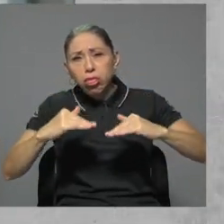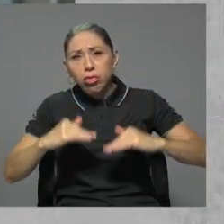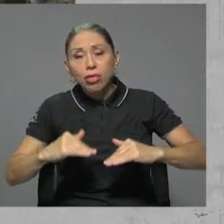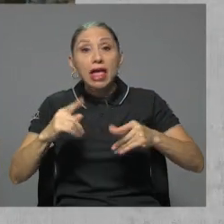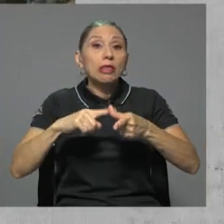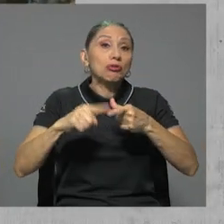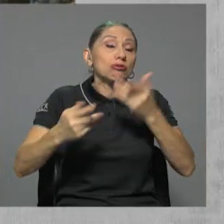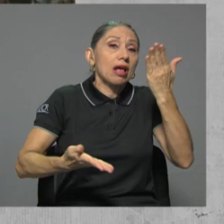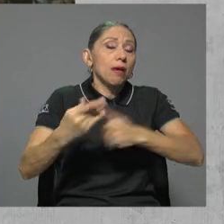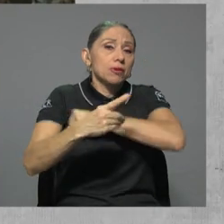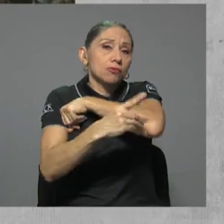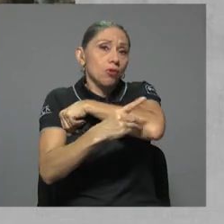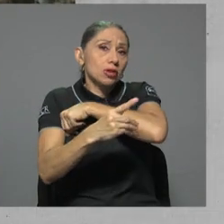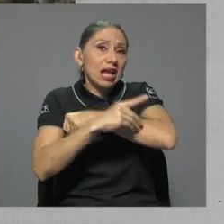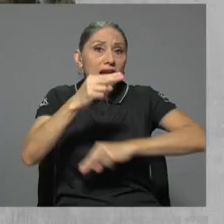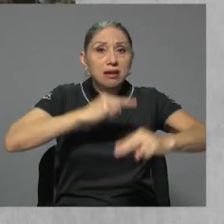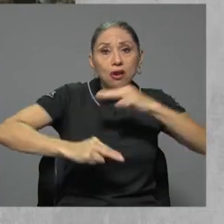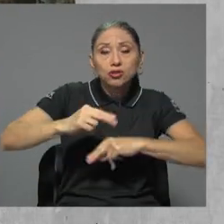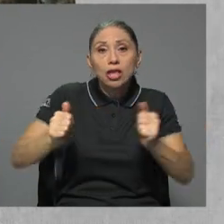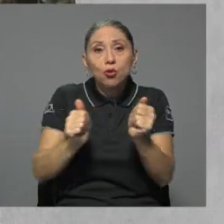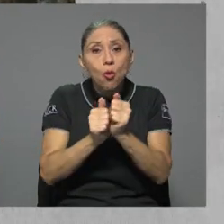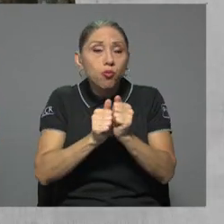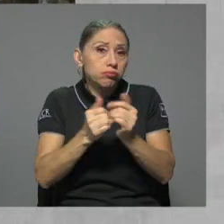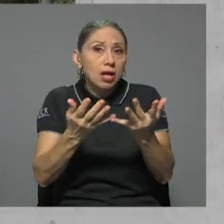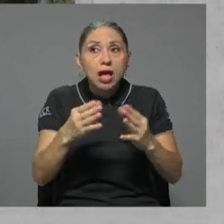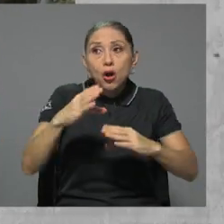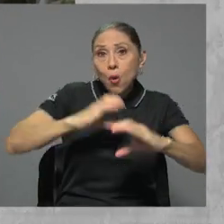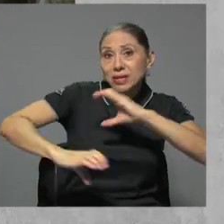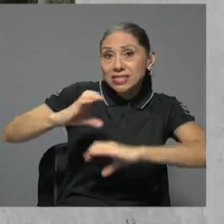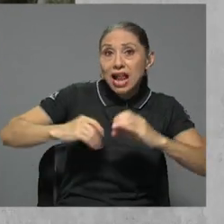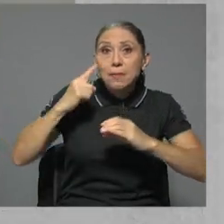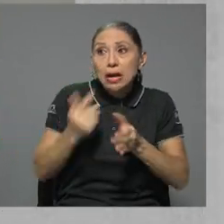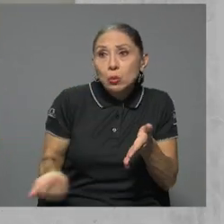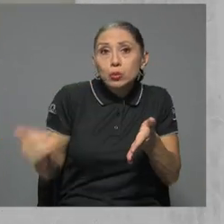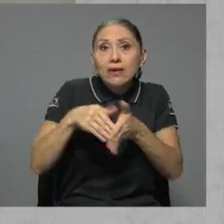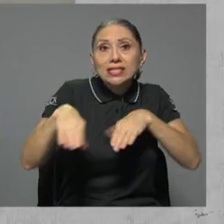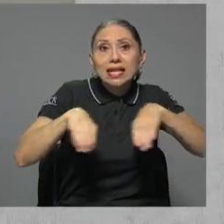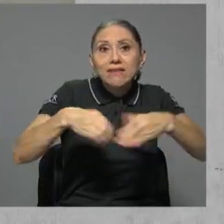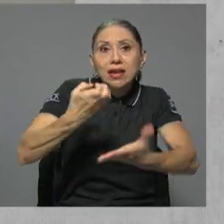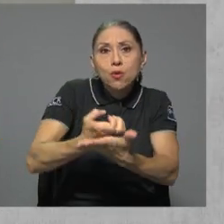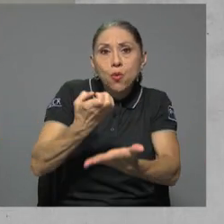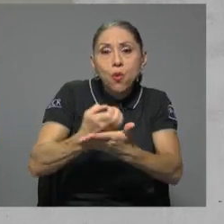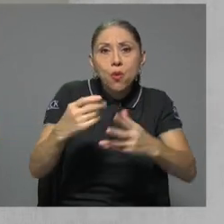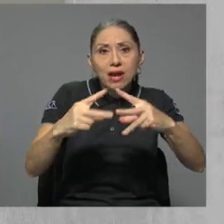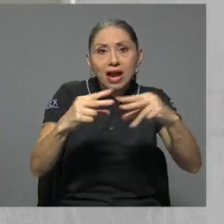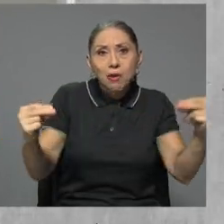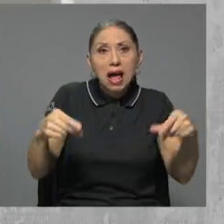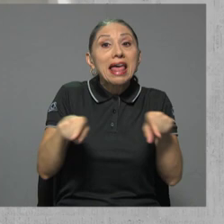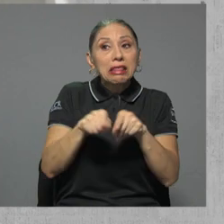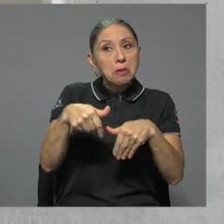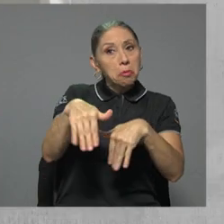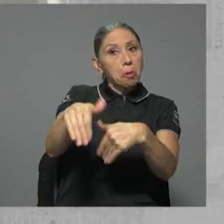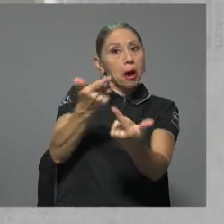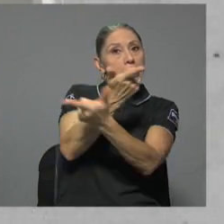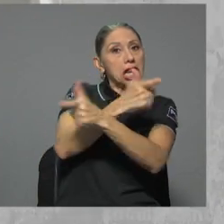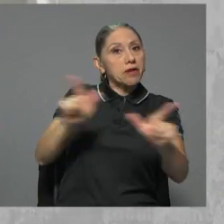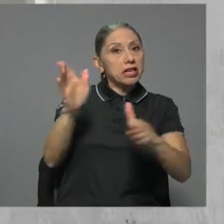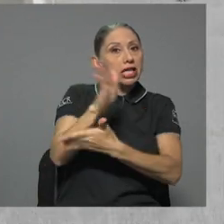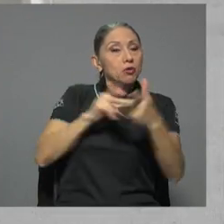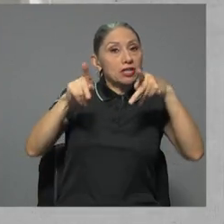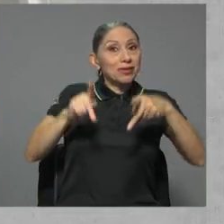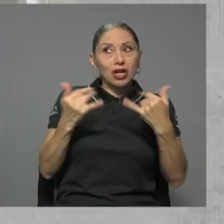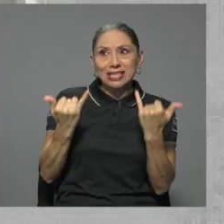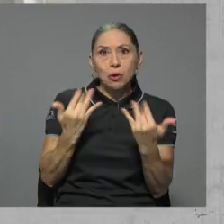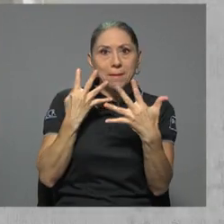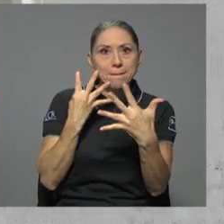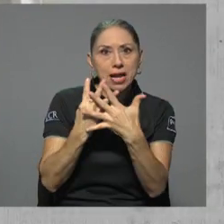con el sector comercial para iniciar una reactivación de nicaragua ya cambio debe subir pues y liberando algunos de los presos políticos sin embargo el panorama en cuanto al tema de